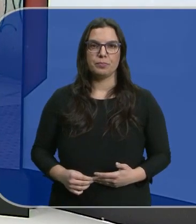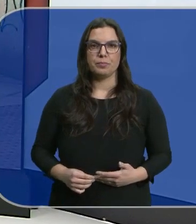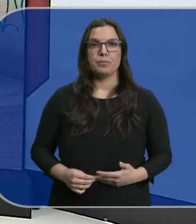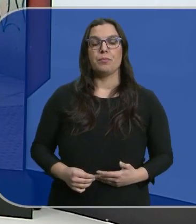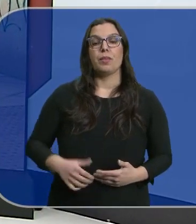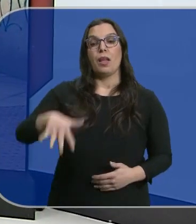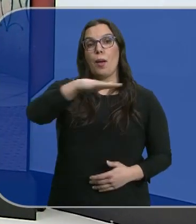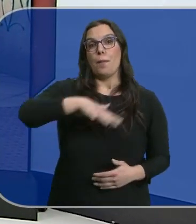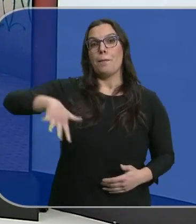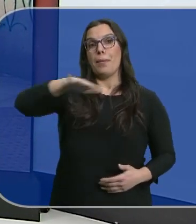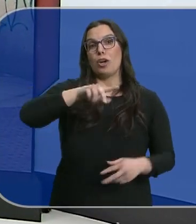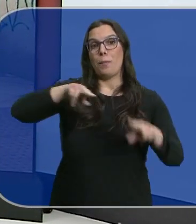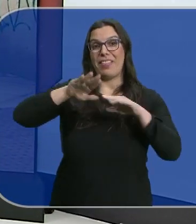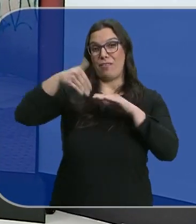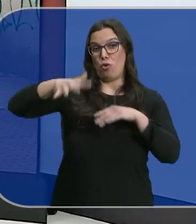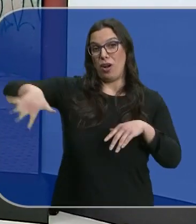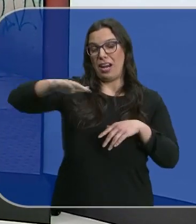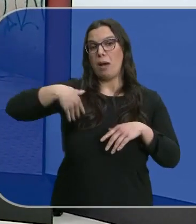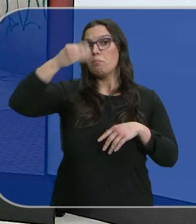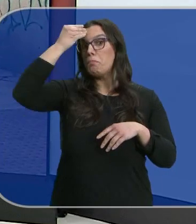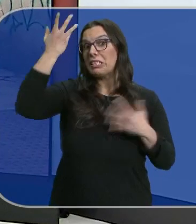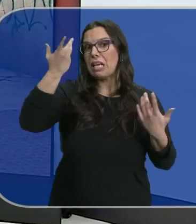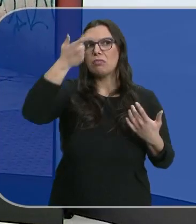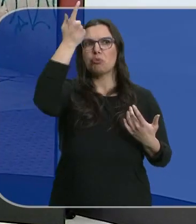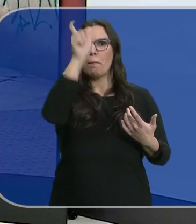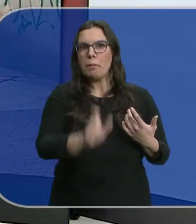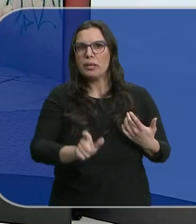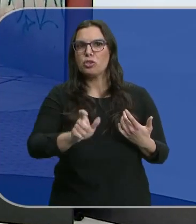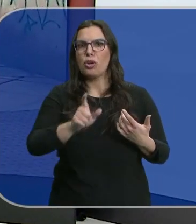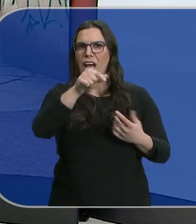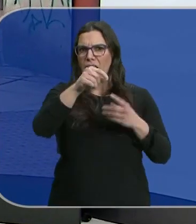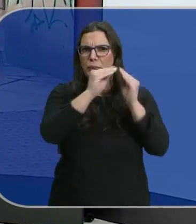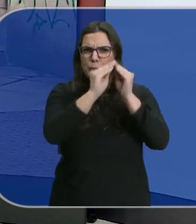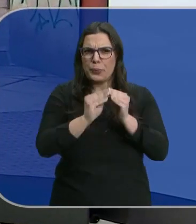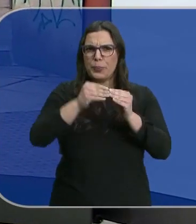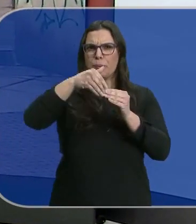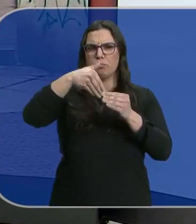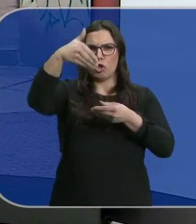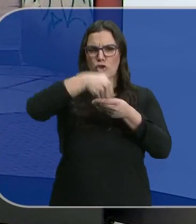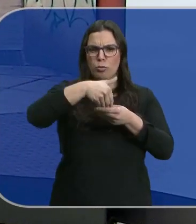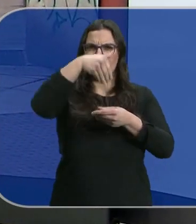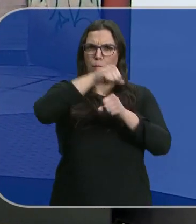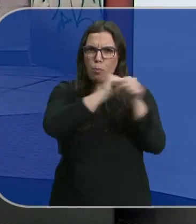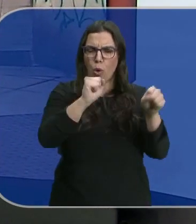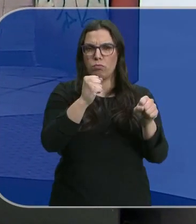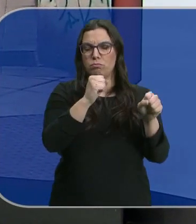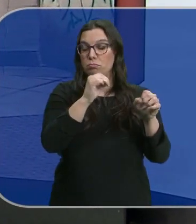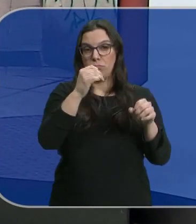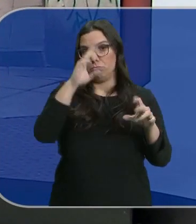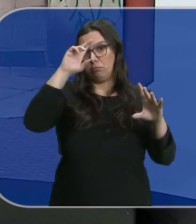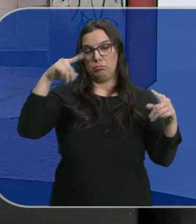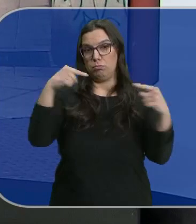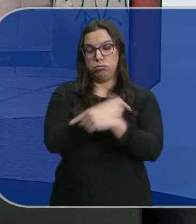Pocos vecinos de este barrio de las afueras de Miranda se imaginaban que en una de las viviendas se fabricaran esos sobres explosivos. El detenido y